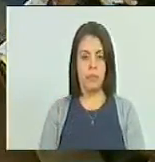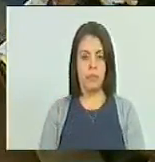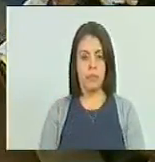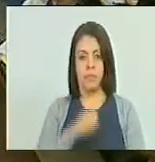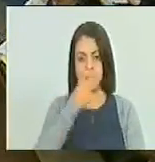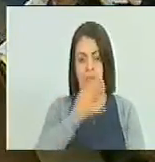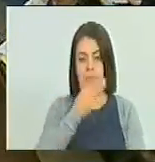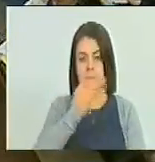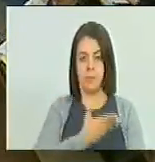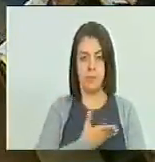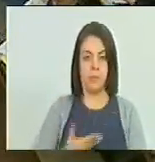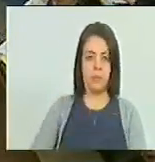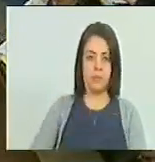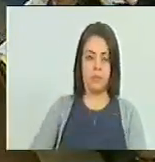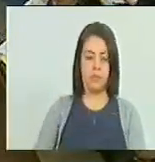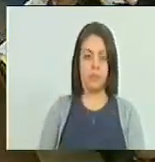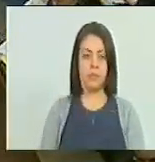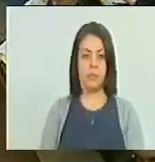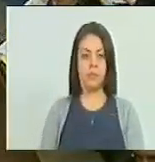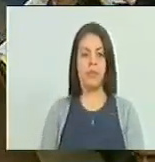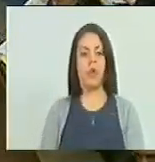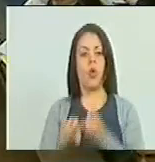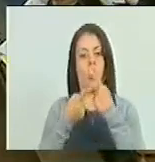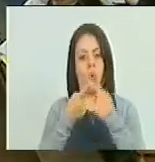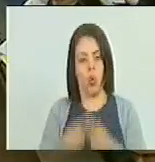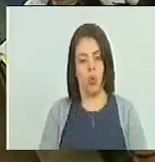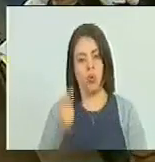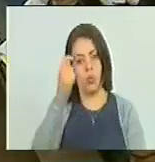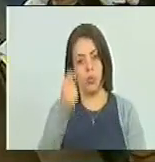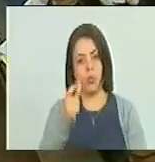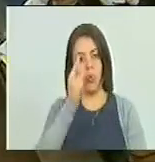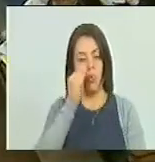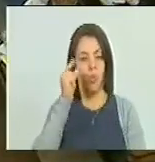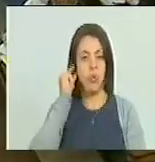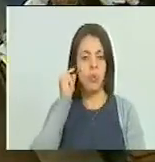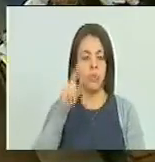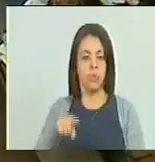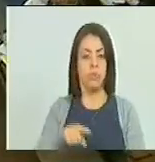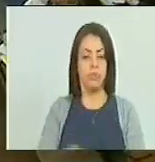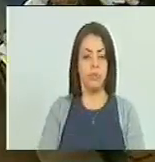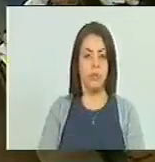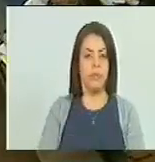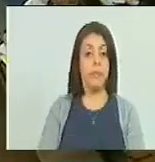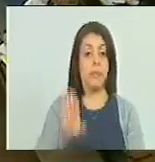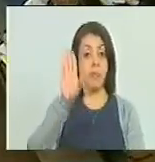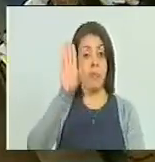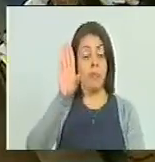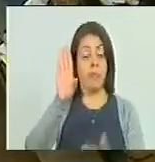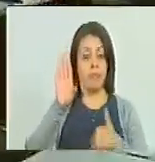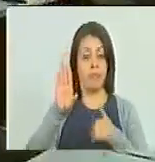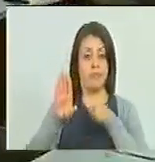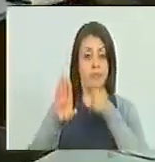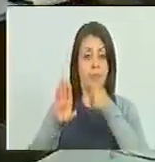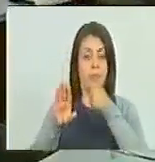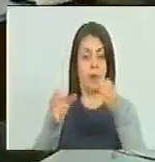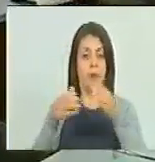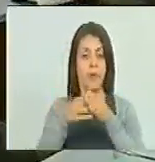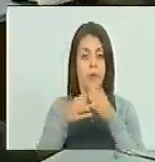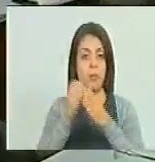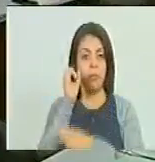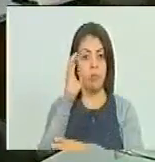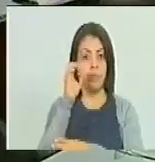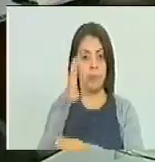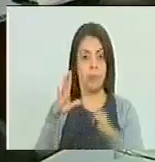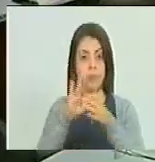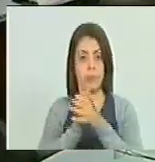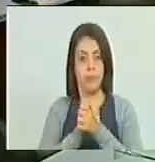Buenas tardes, presidente, y al resto de los compañeros diputados. Quisimos tomar la palabra en nombre del Grupo Parlamentario